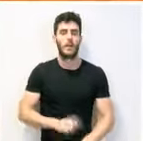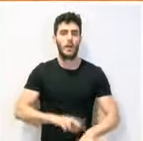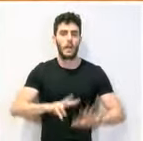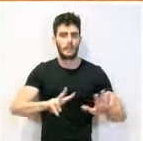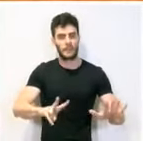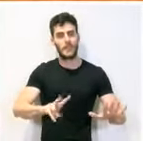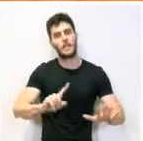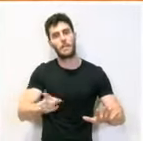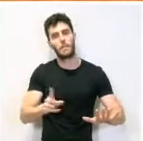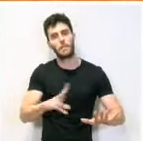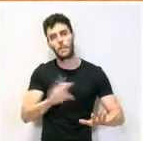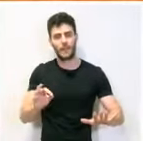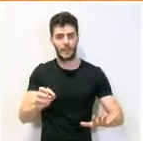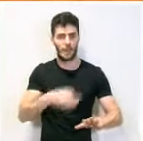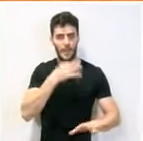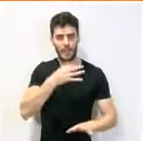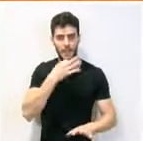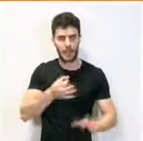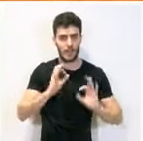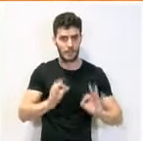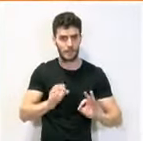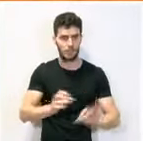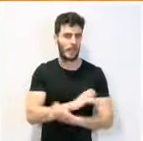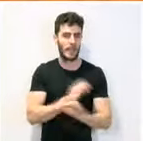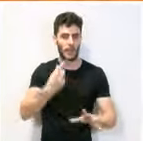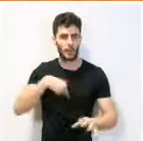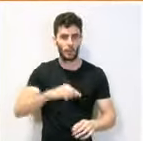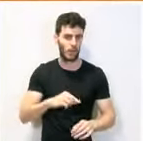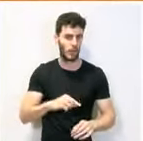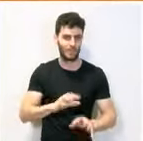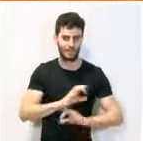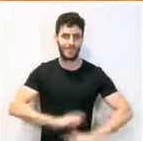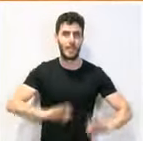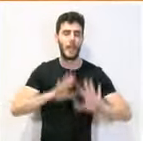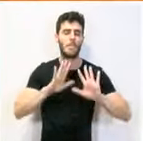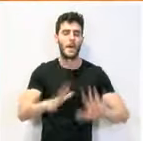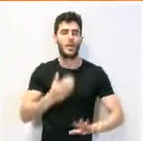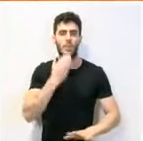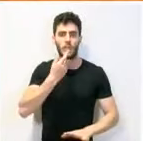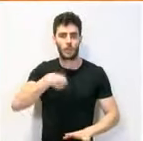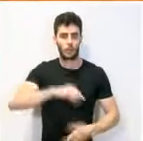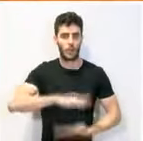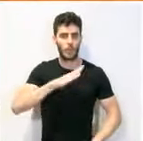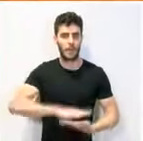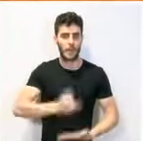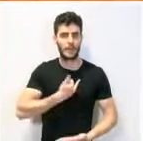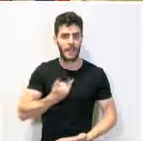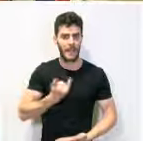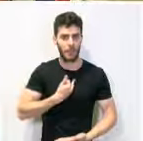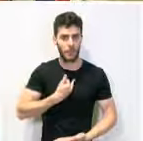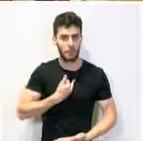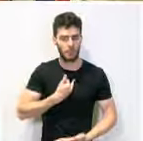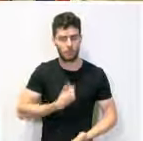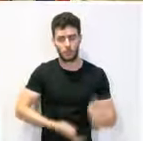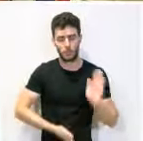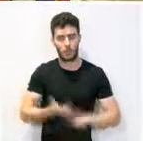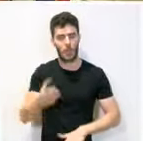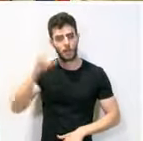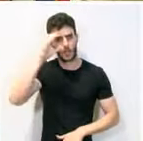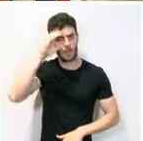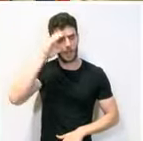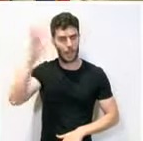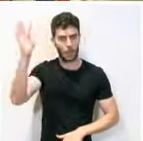de la tarde. Así, desde luego, no llegamos a nadie, pero igual si somos capaces de salir de estas puertas, escuchar